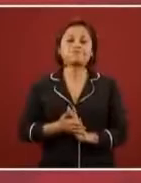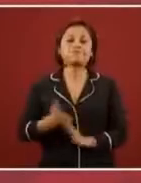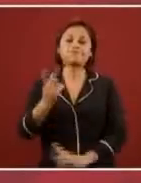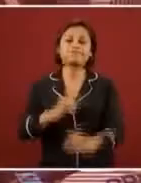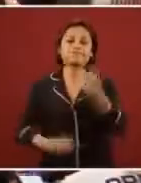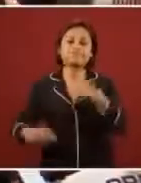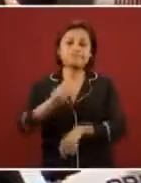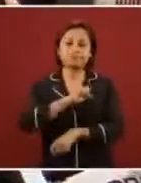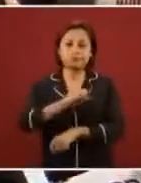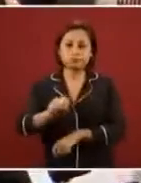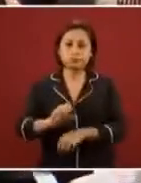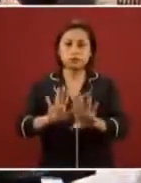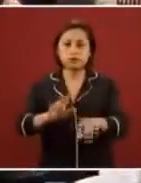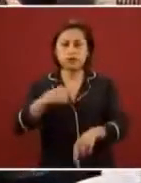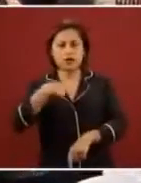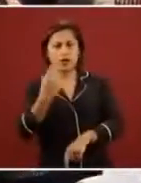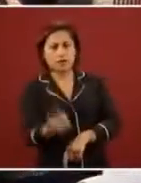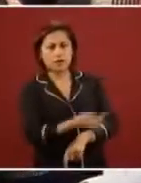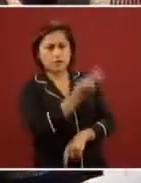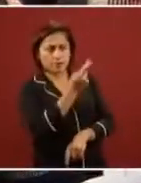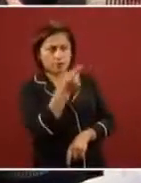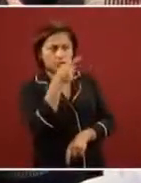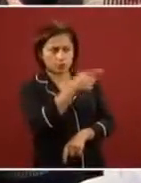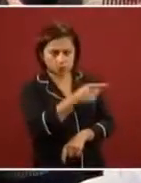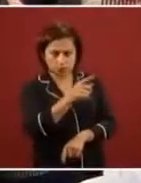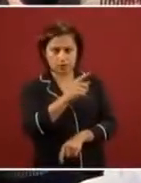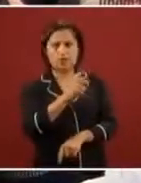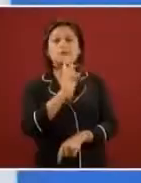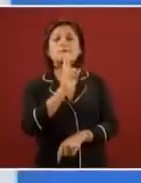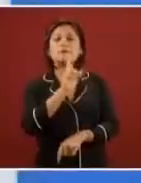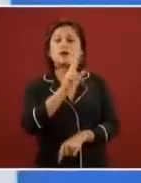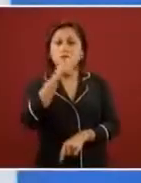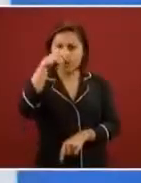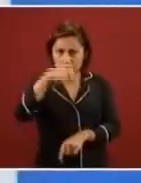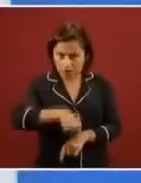resultados este año? Claro, el día primero de diciembre y,